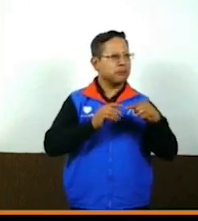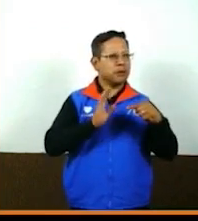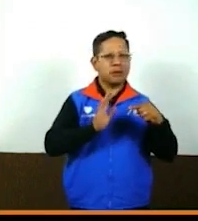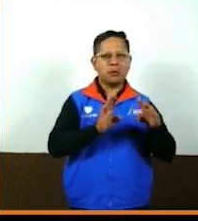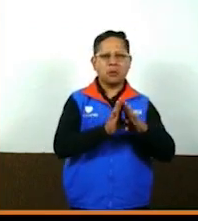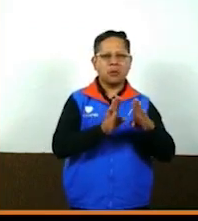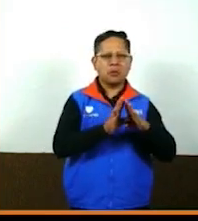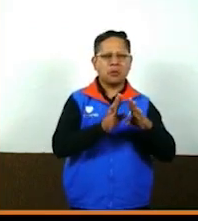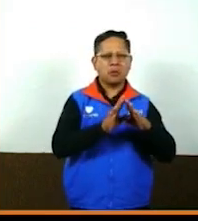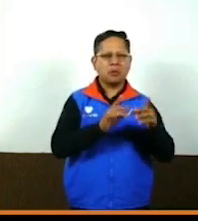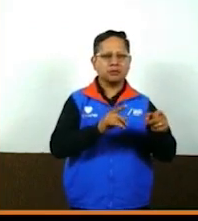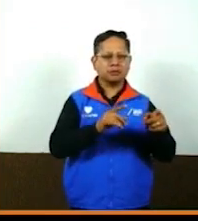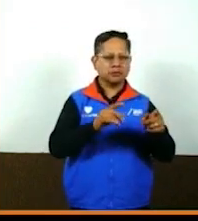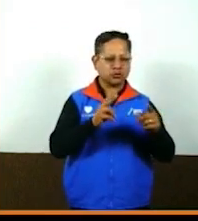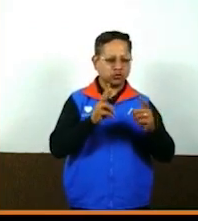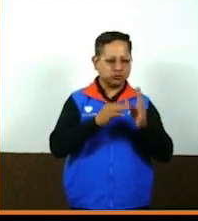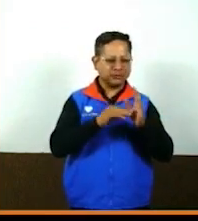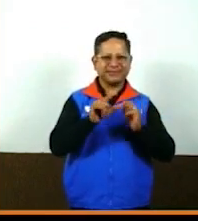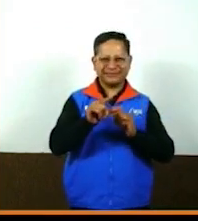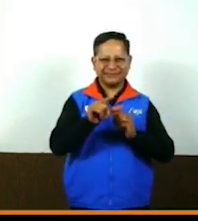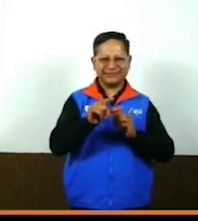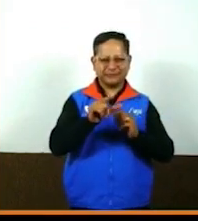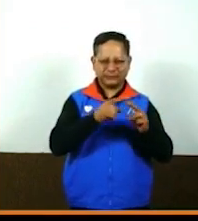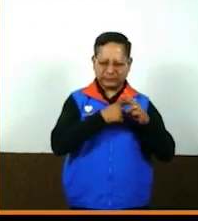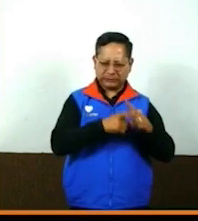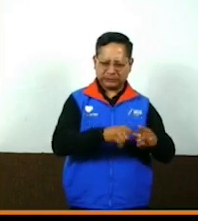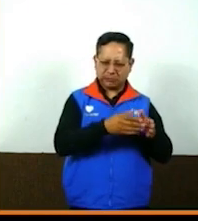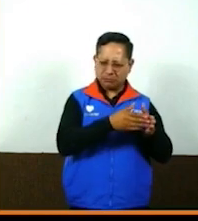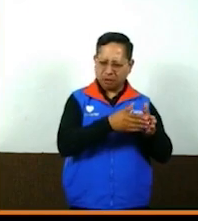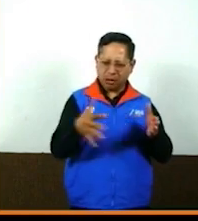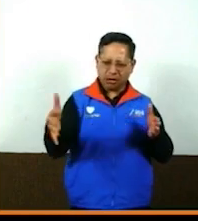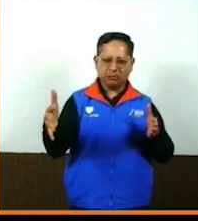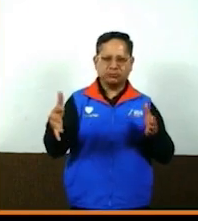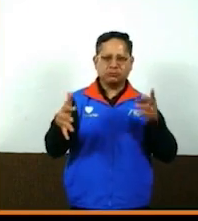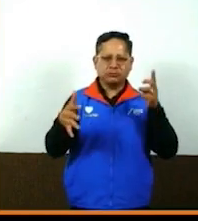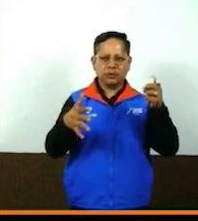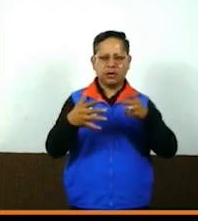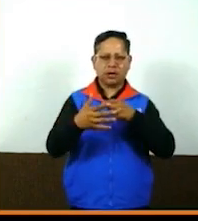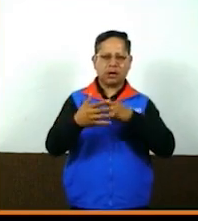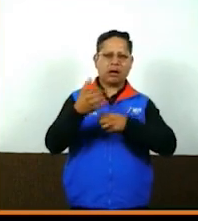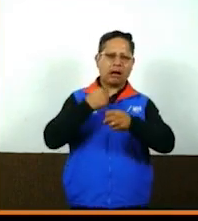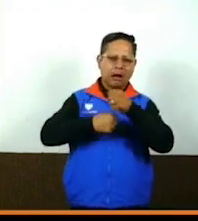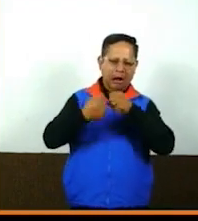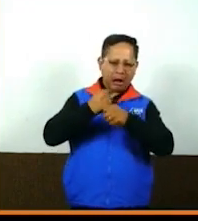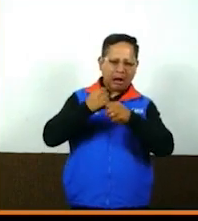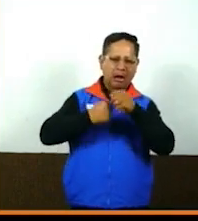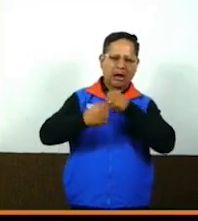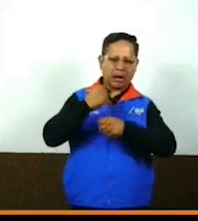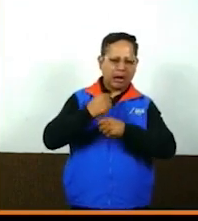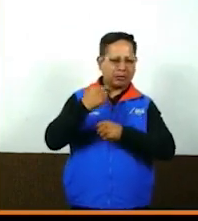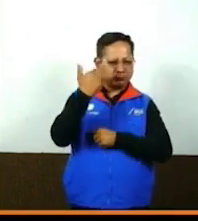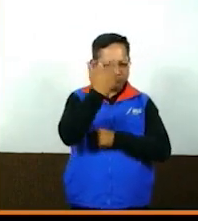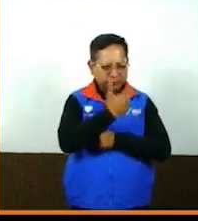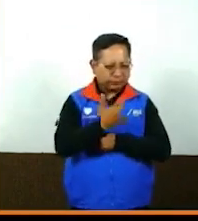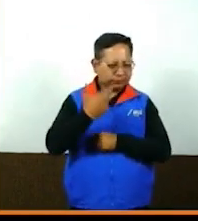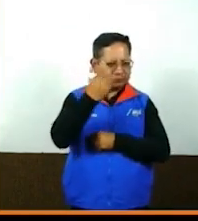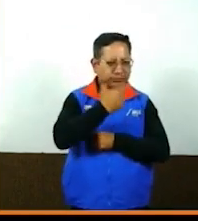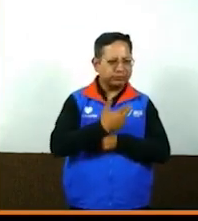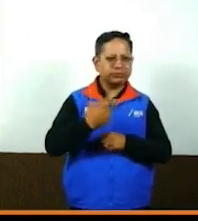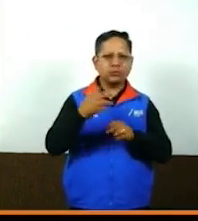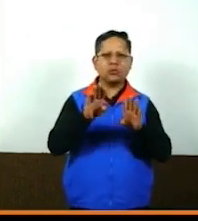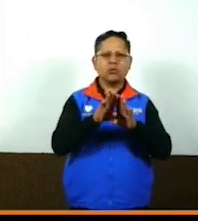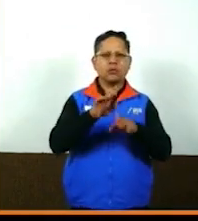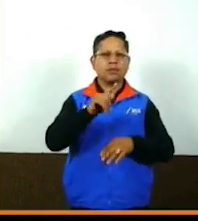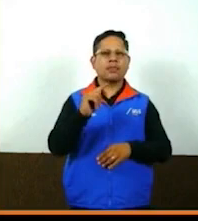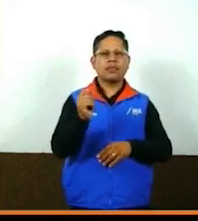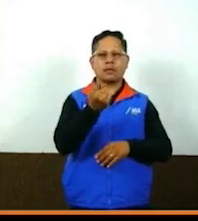que lo pusimos en práctica en 2017, donde años atrás iniciamos con la evaluación del proveedor por la parte